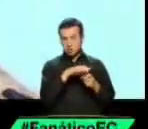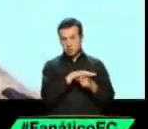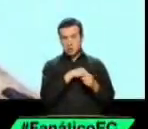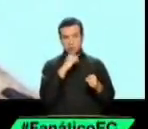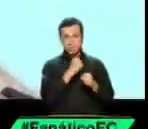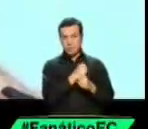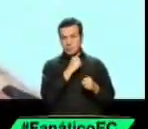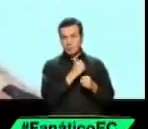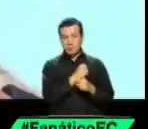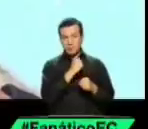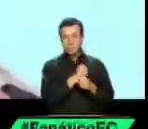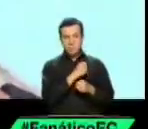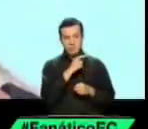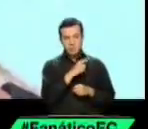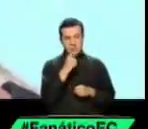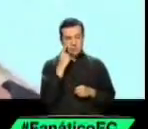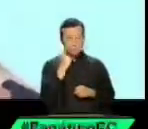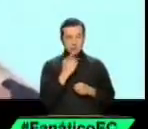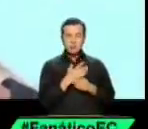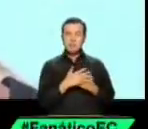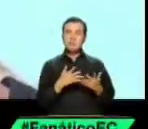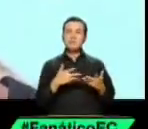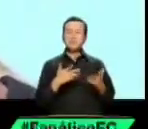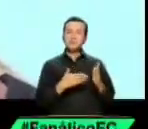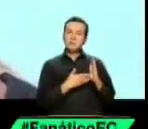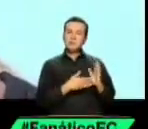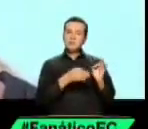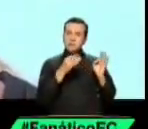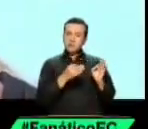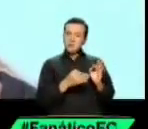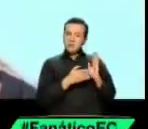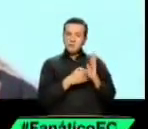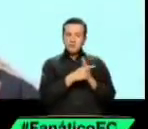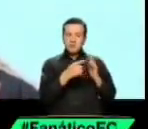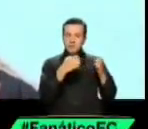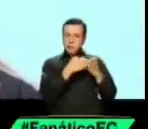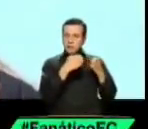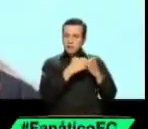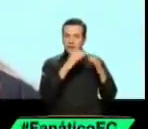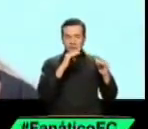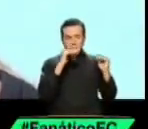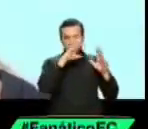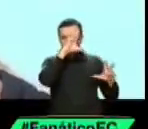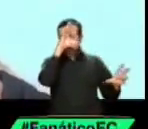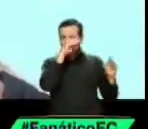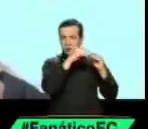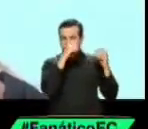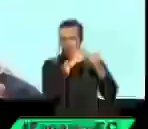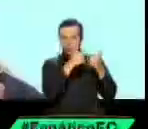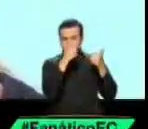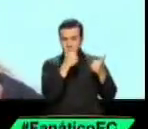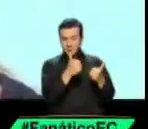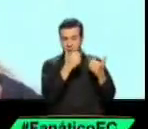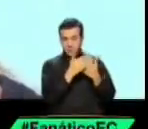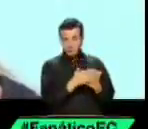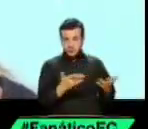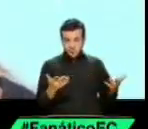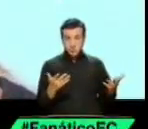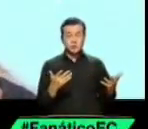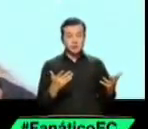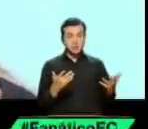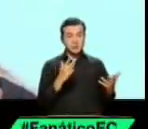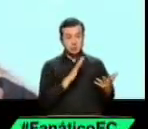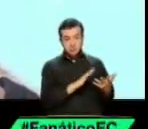pues se está dando como ejemplo que es un equipo y es un plantel. Y las veces que han tenido